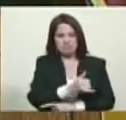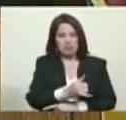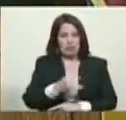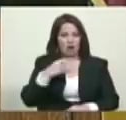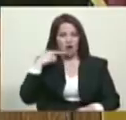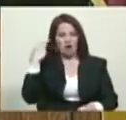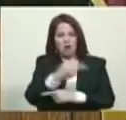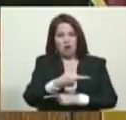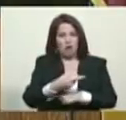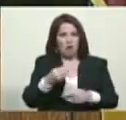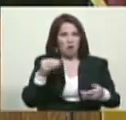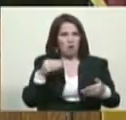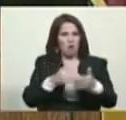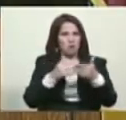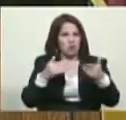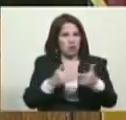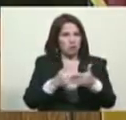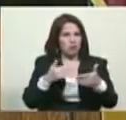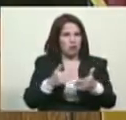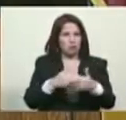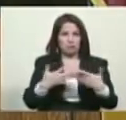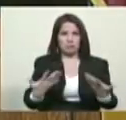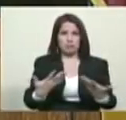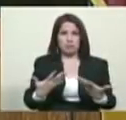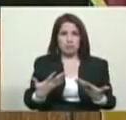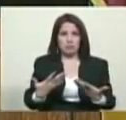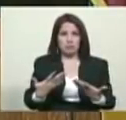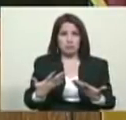Quiero decirles, algunos presidentes